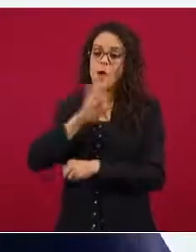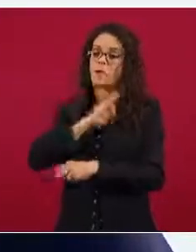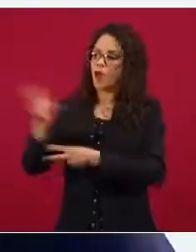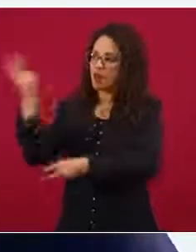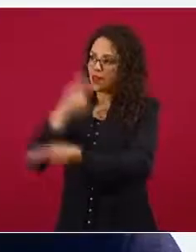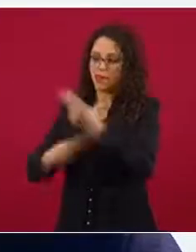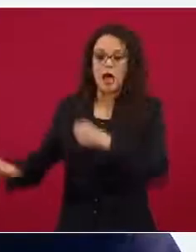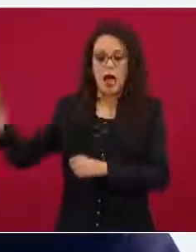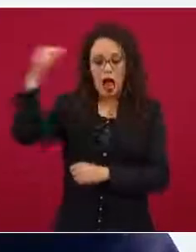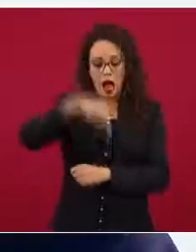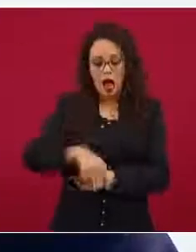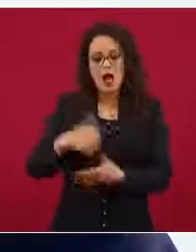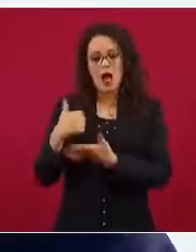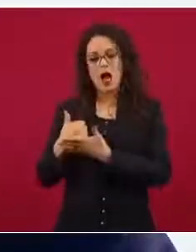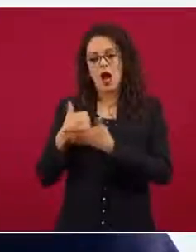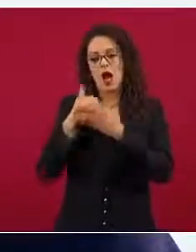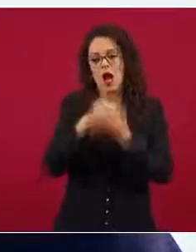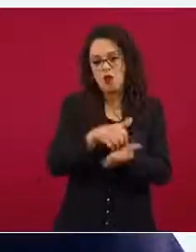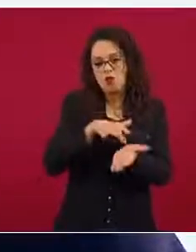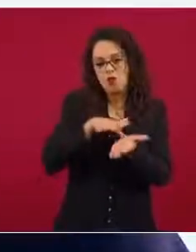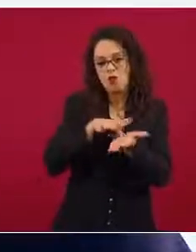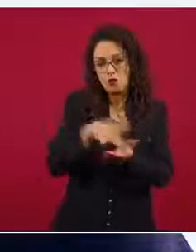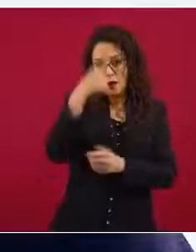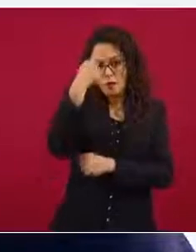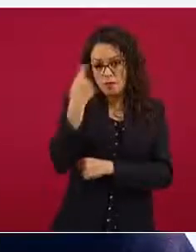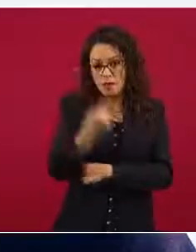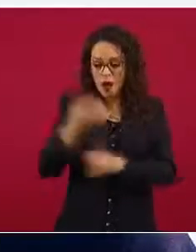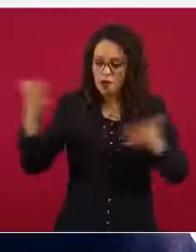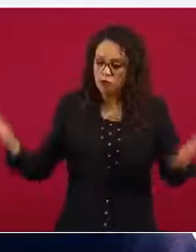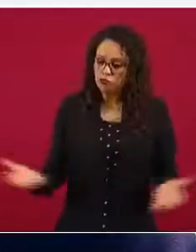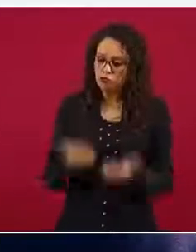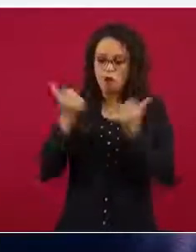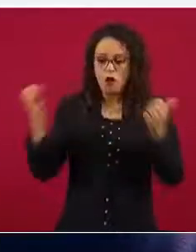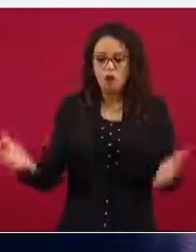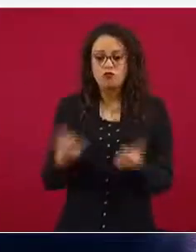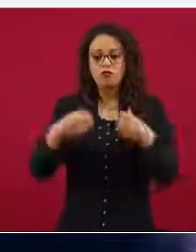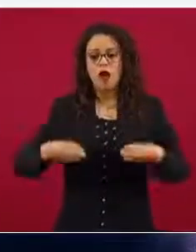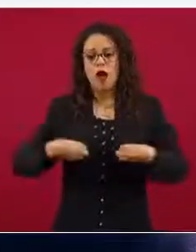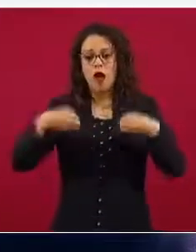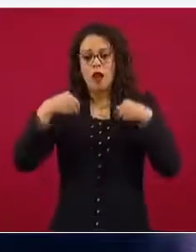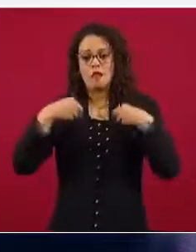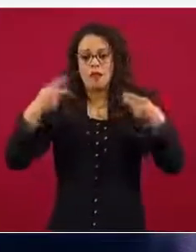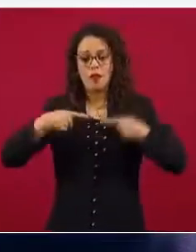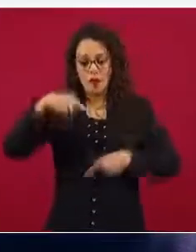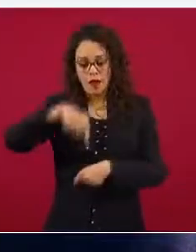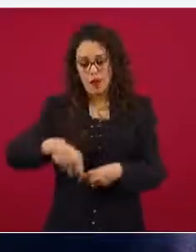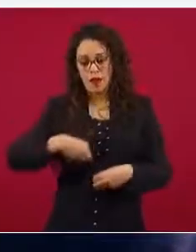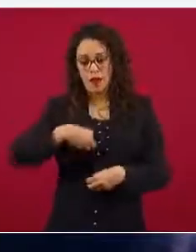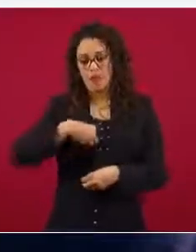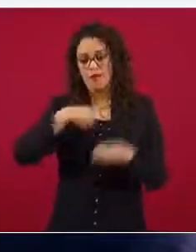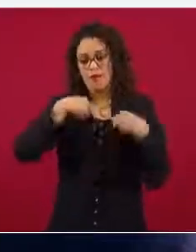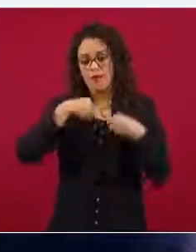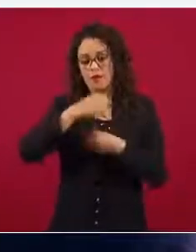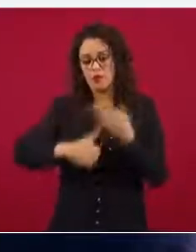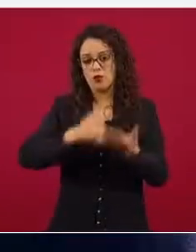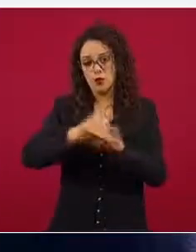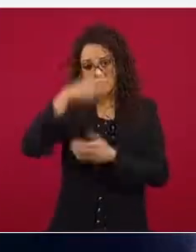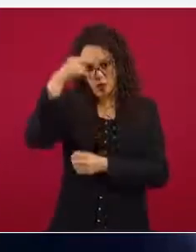a salvar vidas a la Ciudad de México, esto de manera voluntaria,